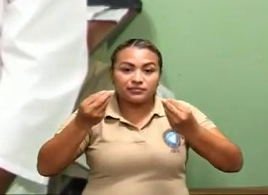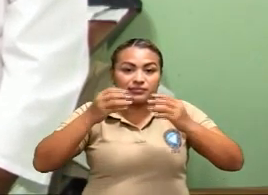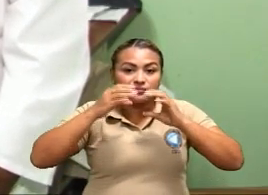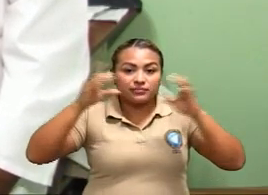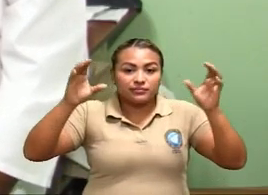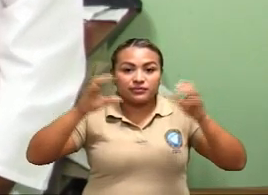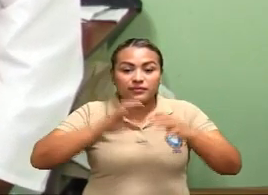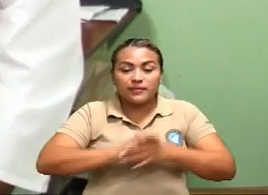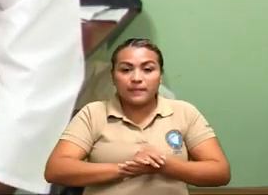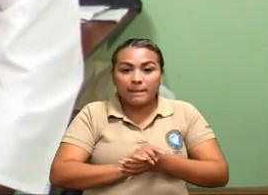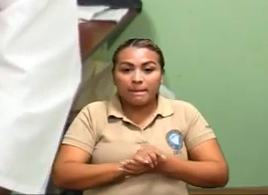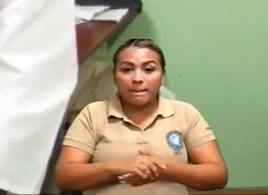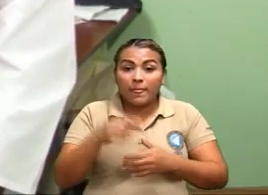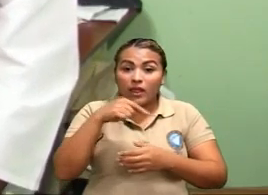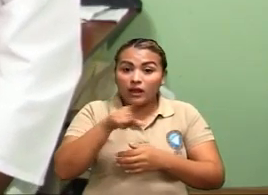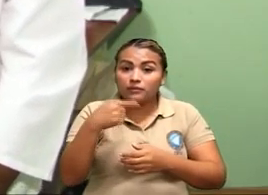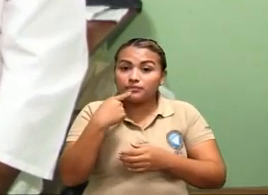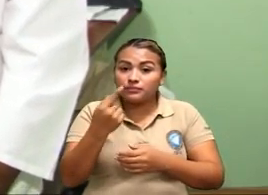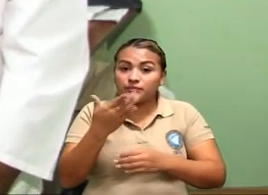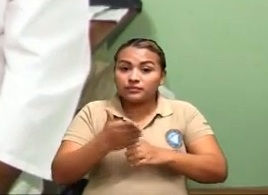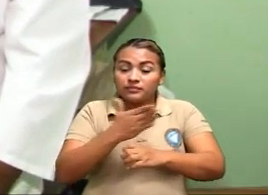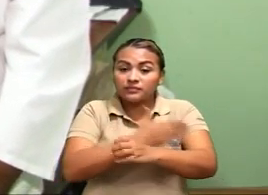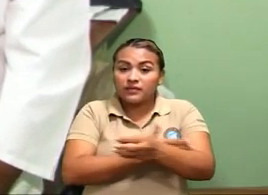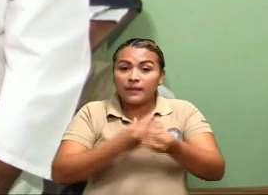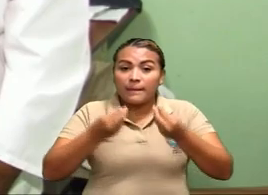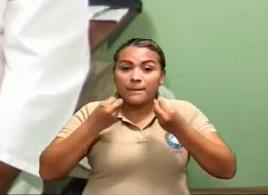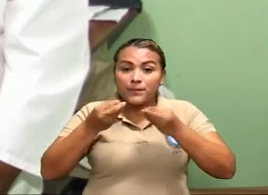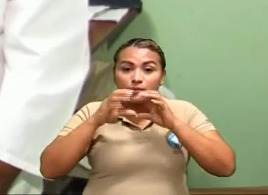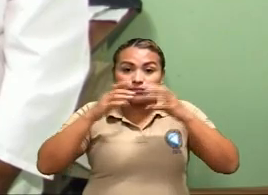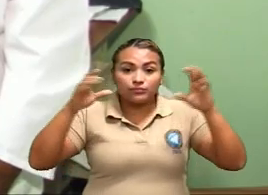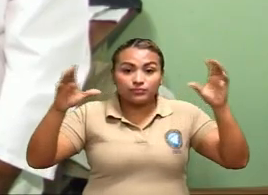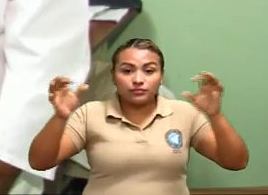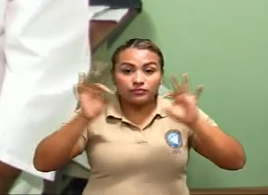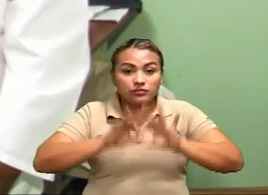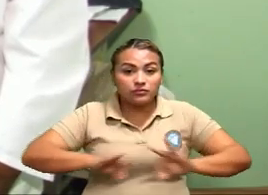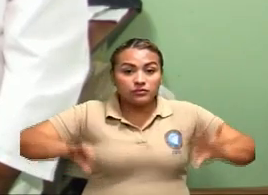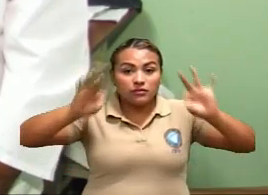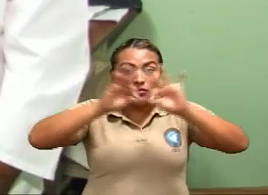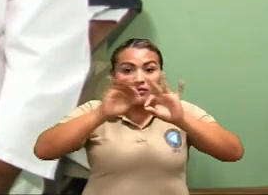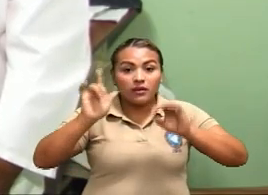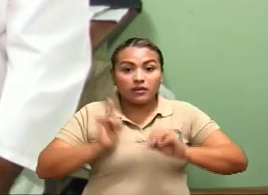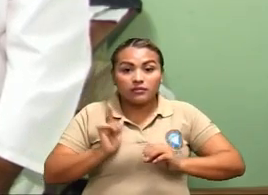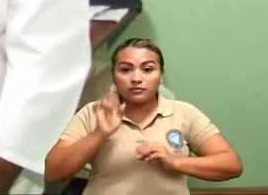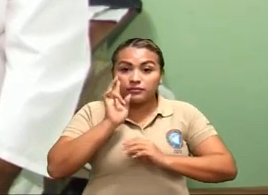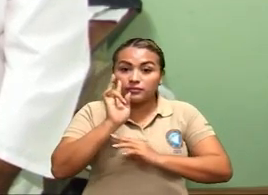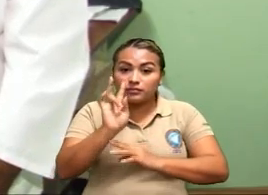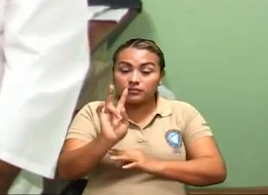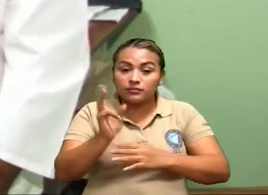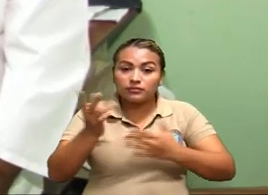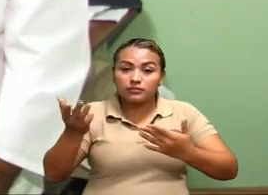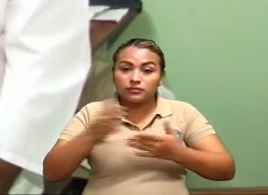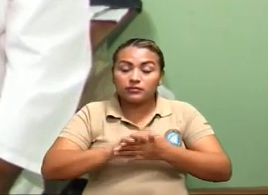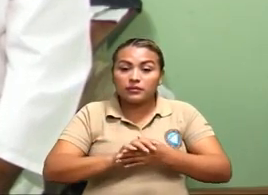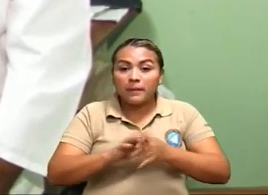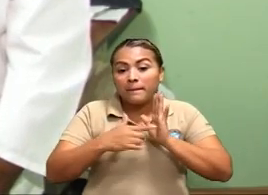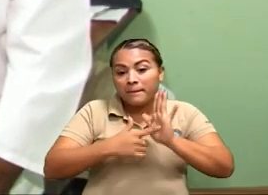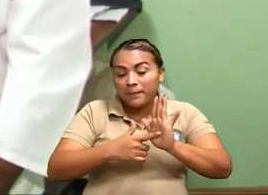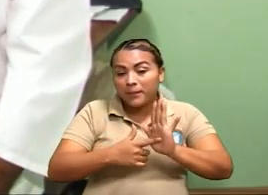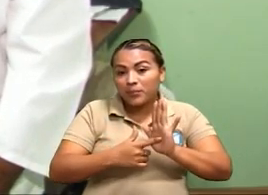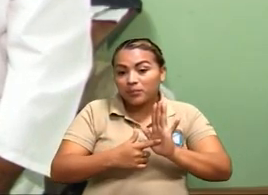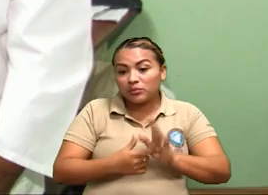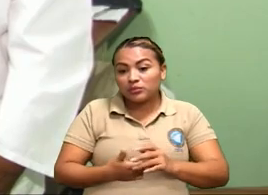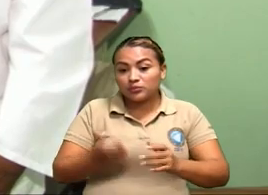decía algo muy interesante que tiene que ver la obesidad o el sol, tiene que ver con la herencia. Es decir, si yo